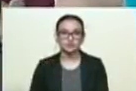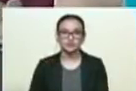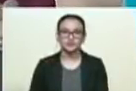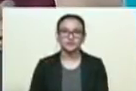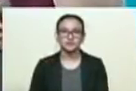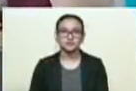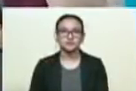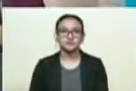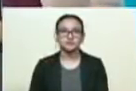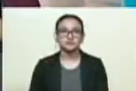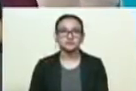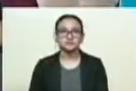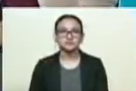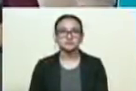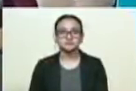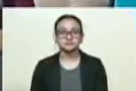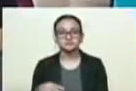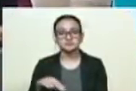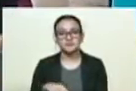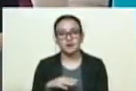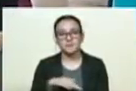Pedro Infante, por favor, sube para acá.